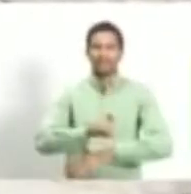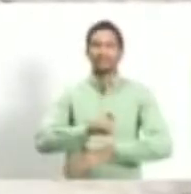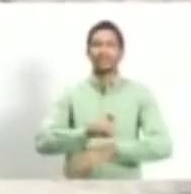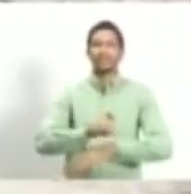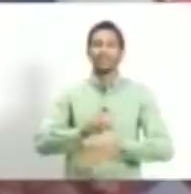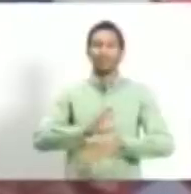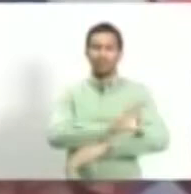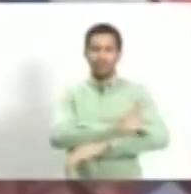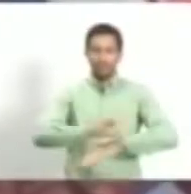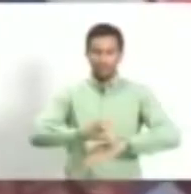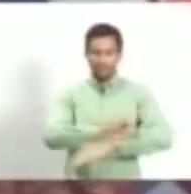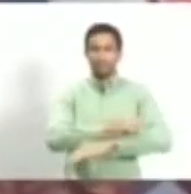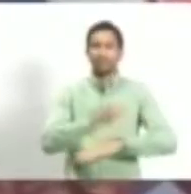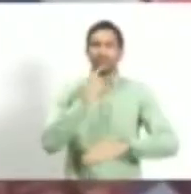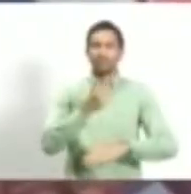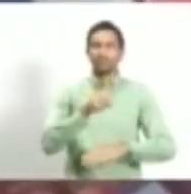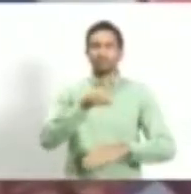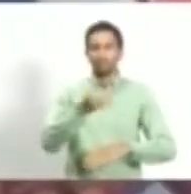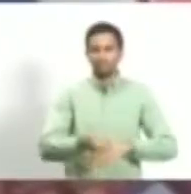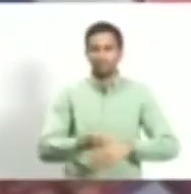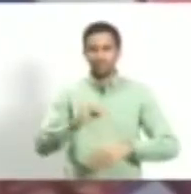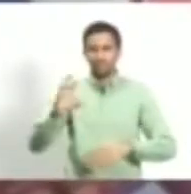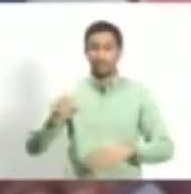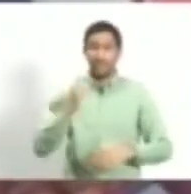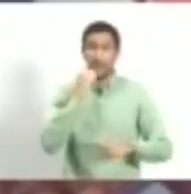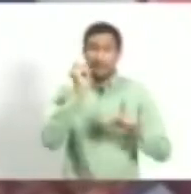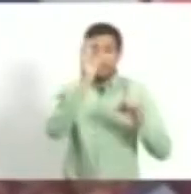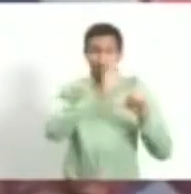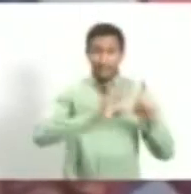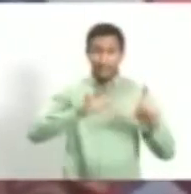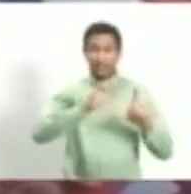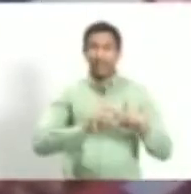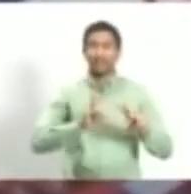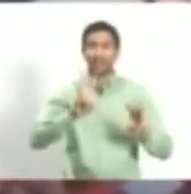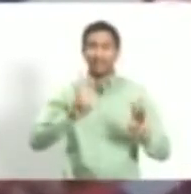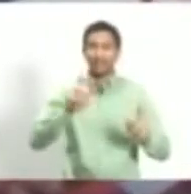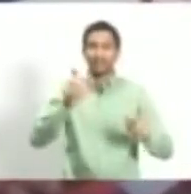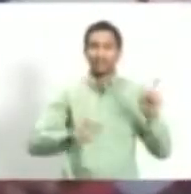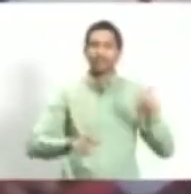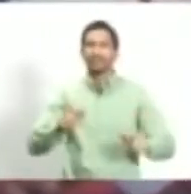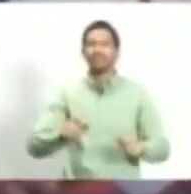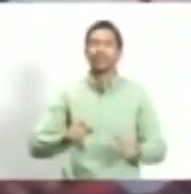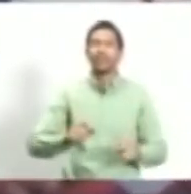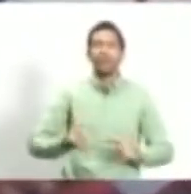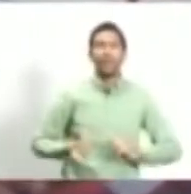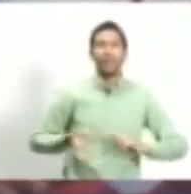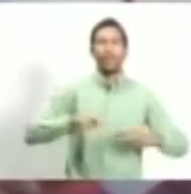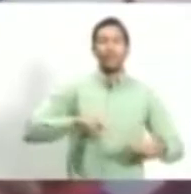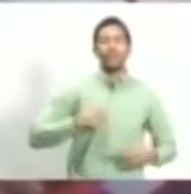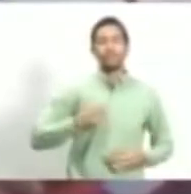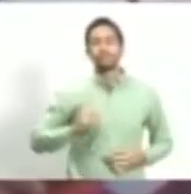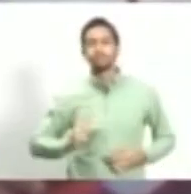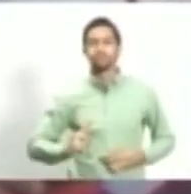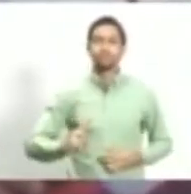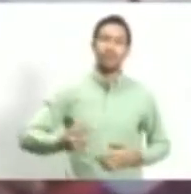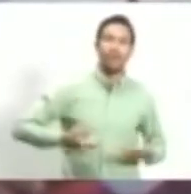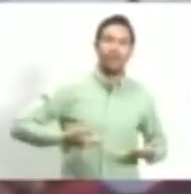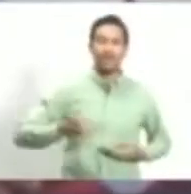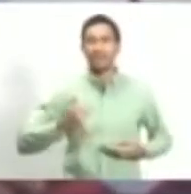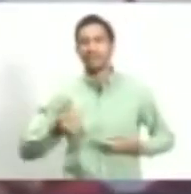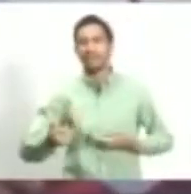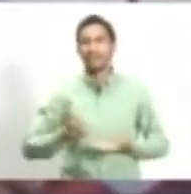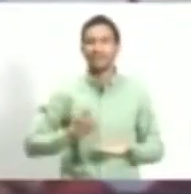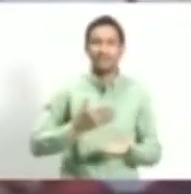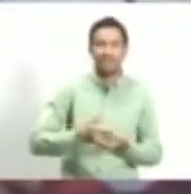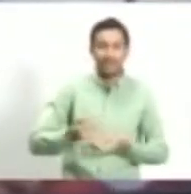suroccidente de Barranquilla. La grabación muestra a tres delincuentes que se hacen pasar como clientes del almacén mientras que los guardias de